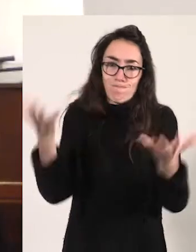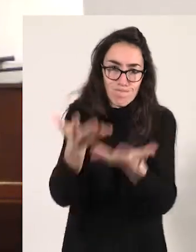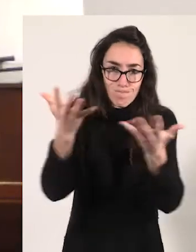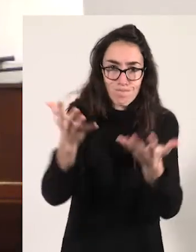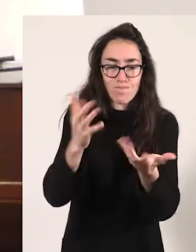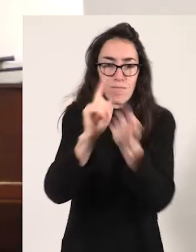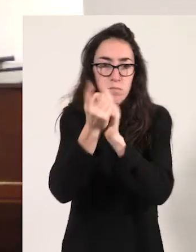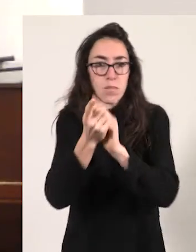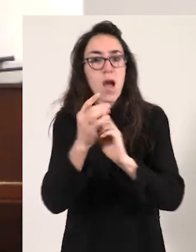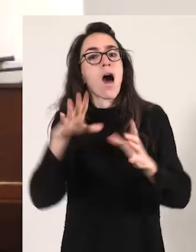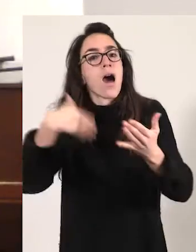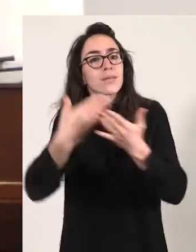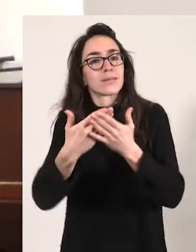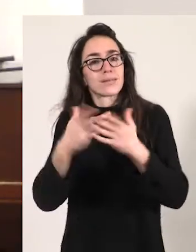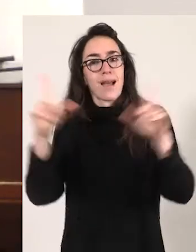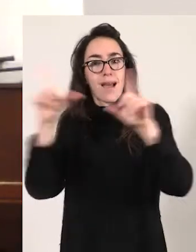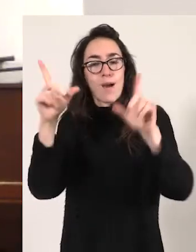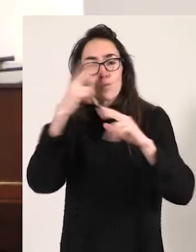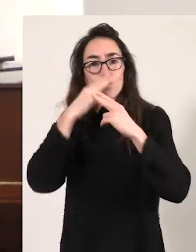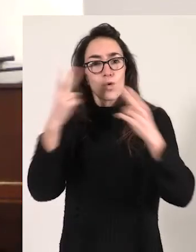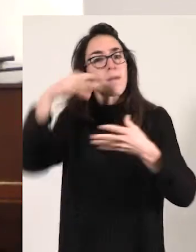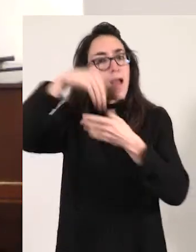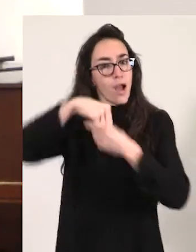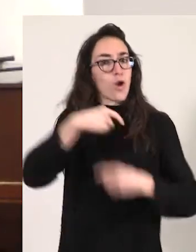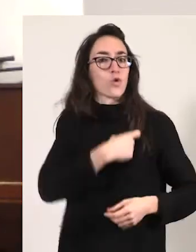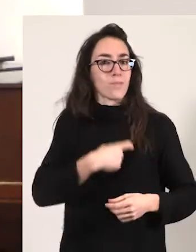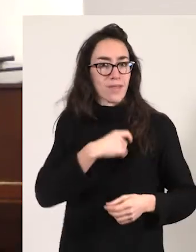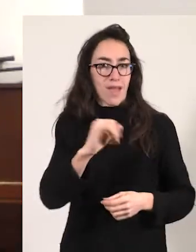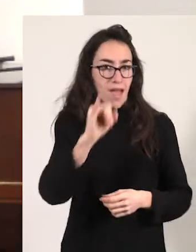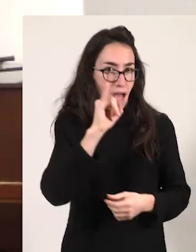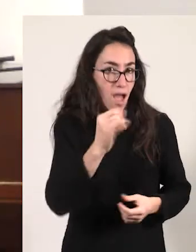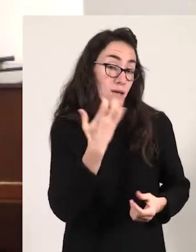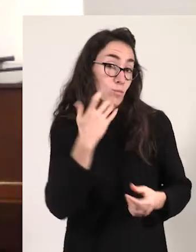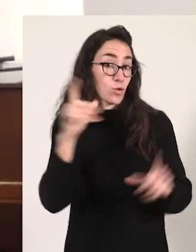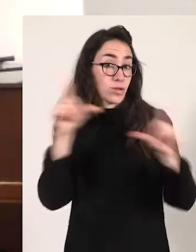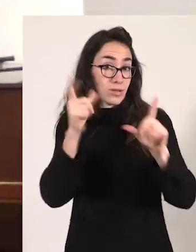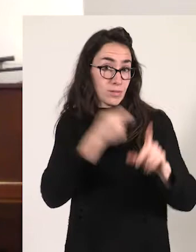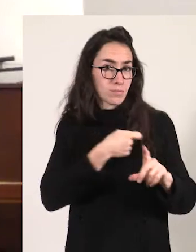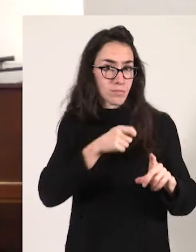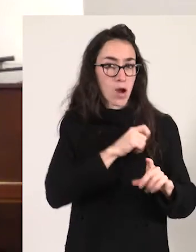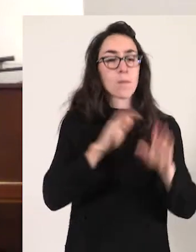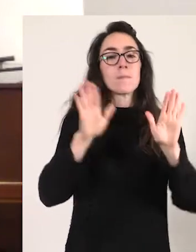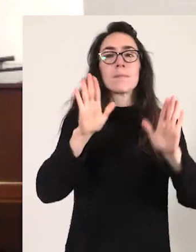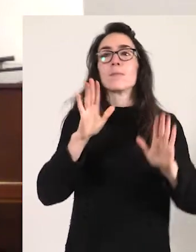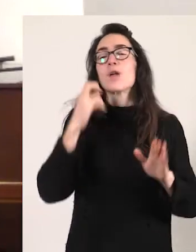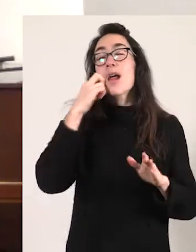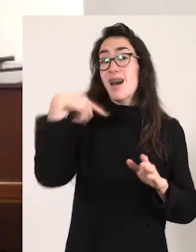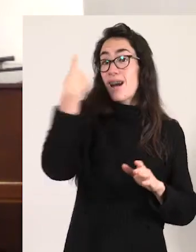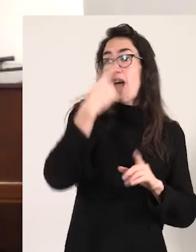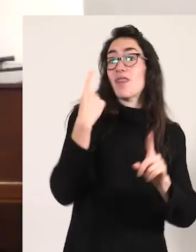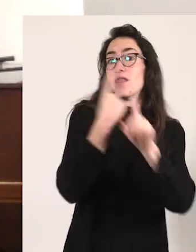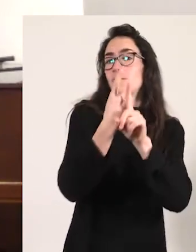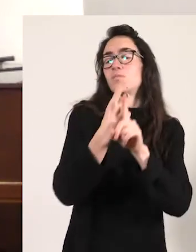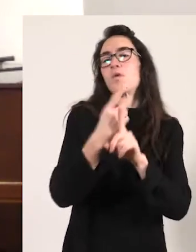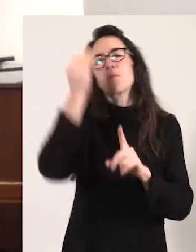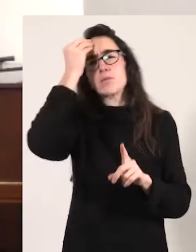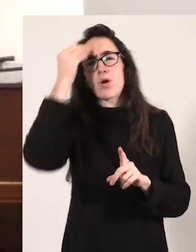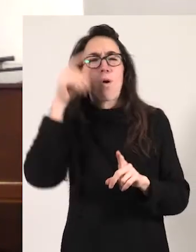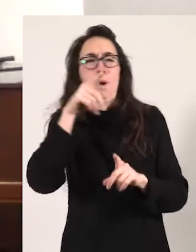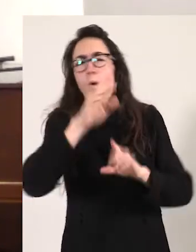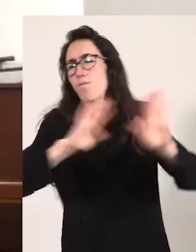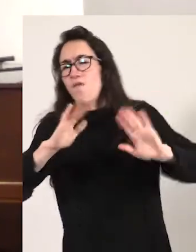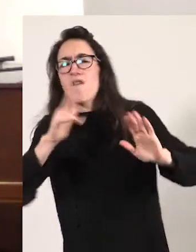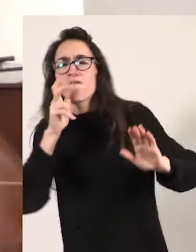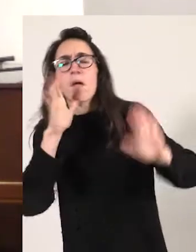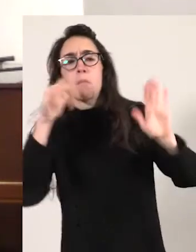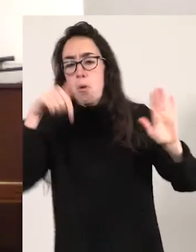cambiando, o sea, hay comités de igualdad incluso en cadenas públicas, como puede ser Televisión Española, pero el racismo seguimos entendiendo que es algo muy malo, muy malo, muy malo, y por